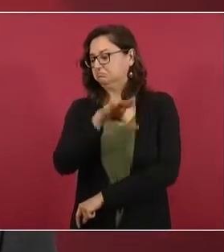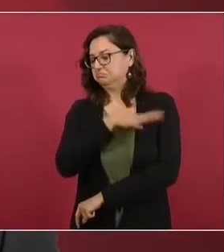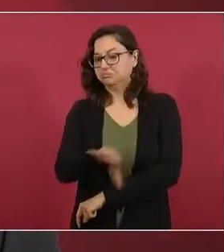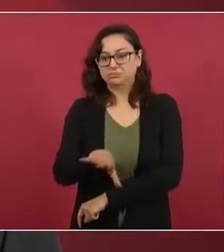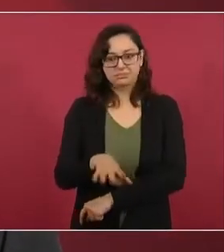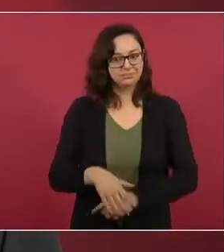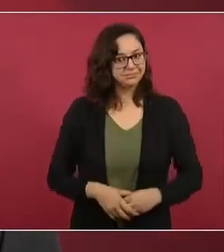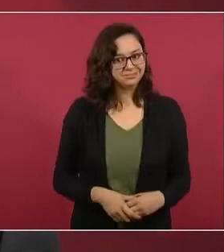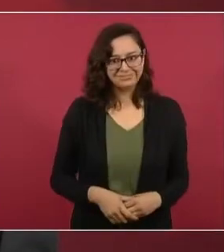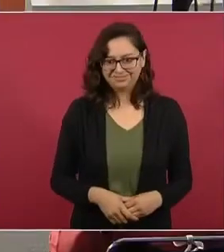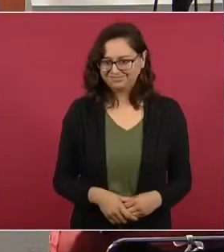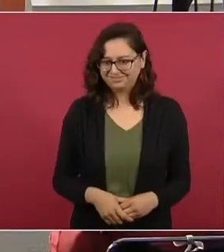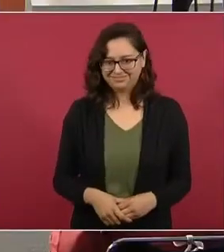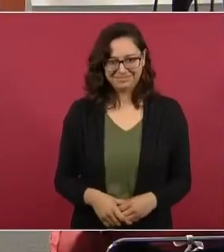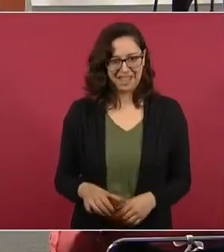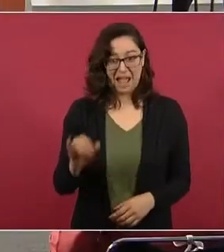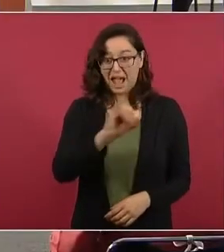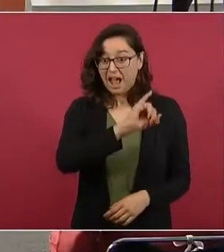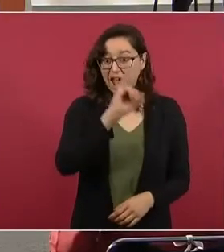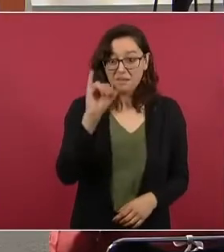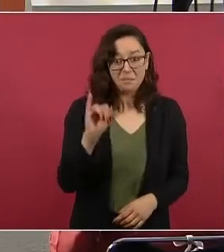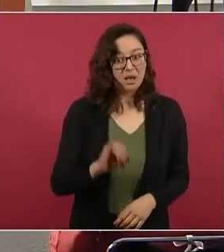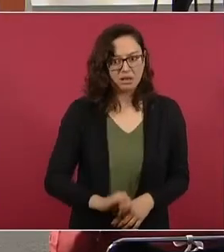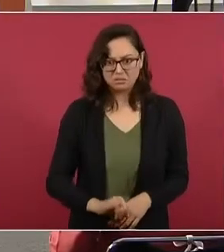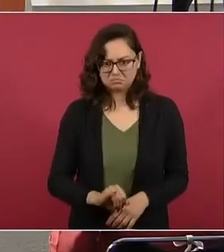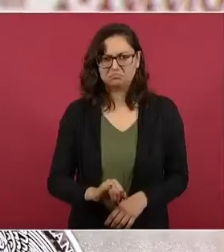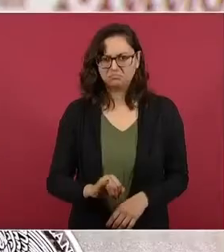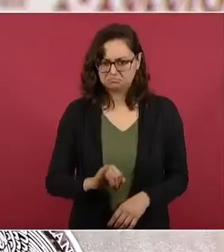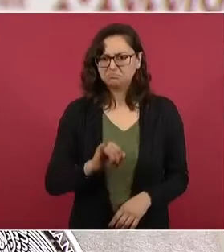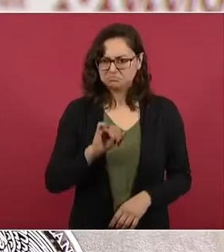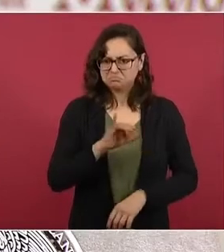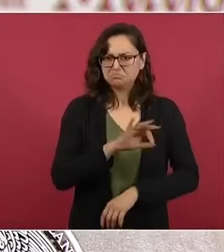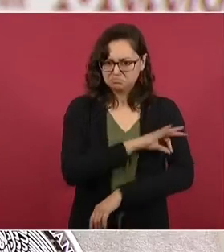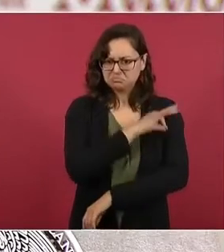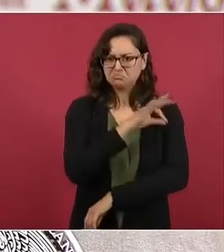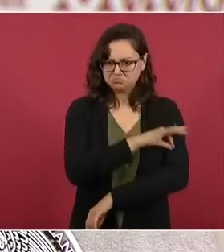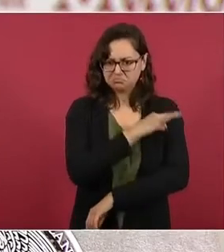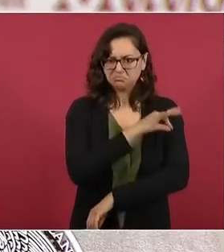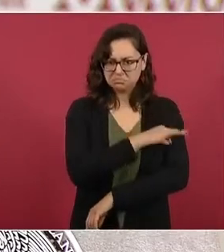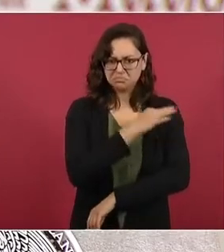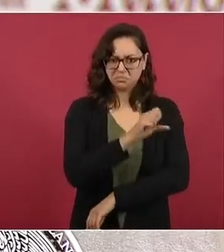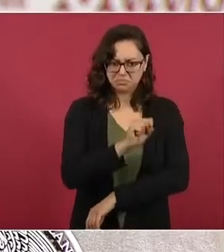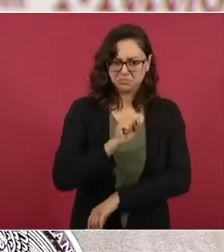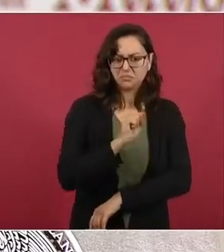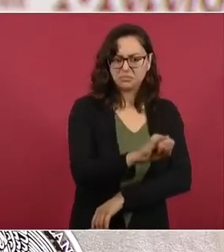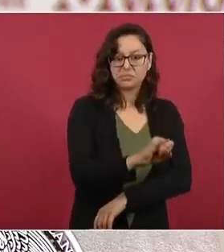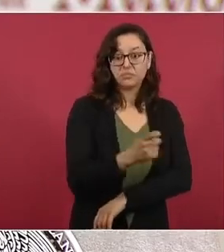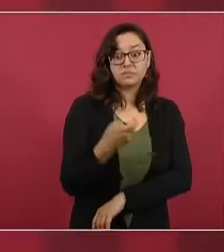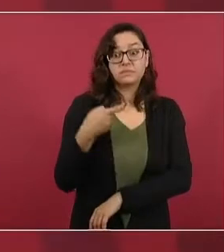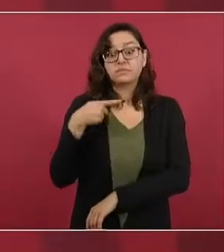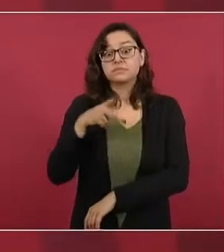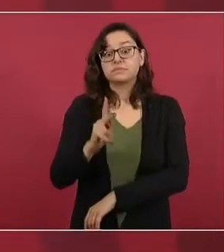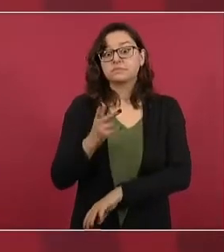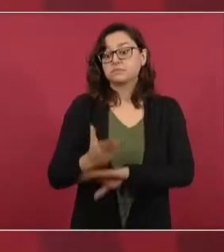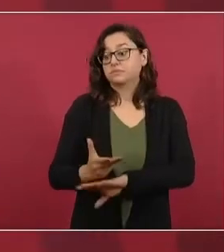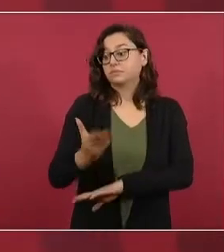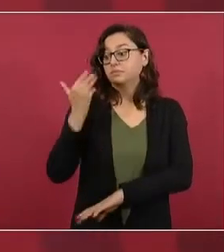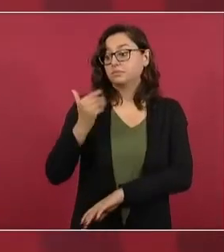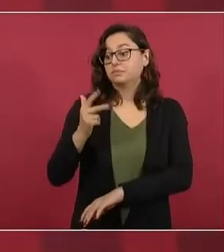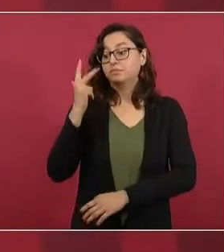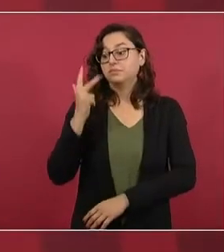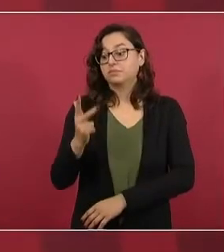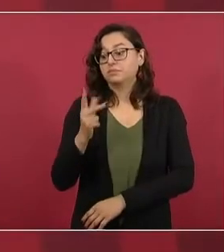niñas y adolescentes. Lo que ha habido un señalamiento muy consistente, que está escrito además desde el 8 de diciembre